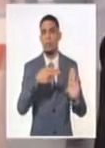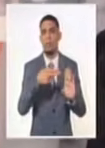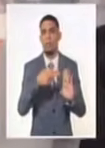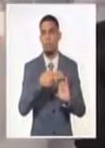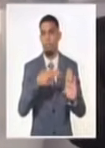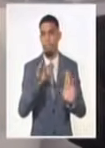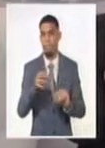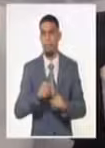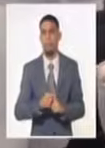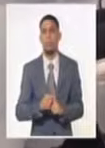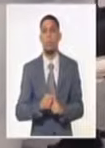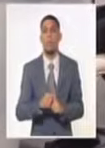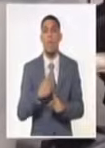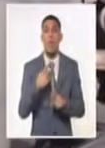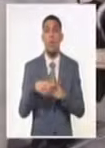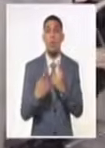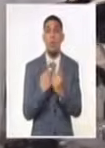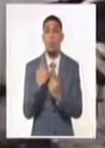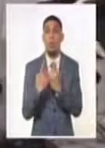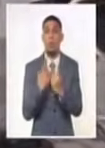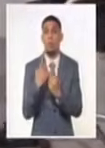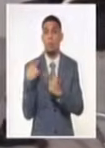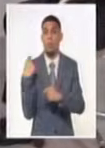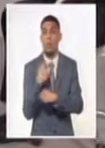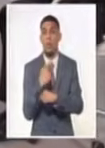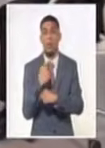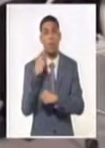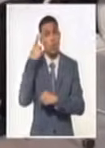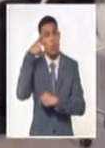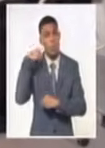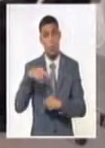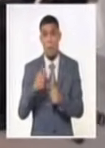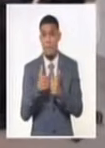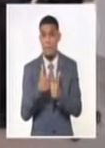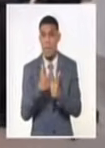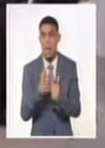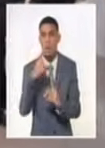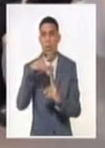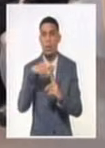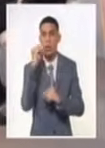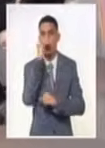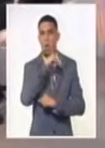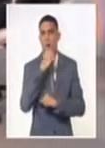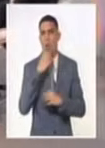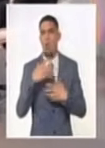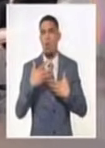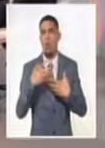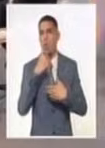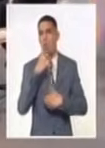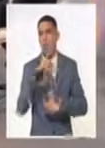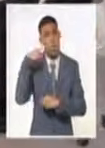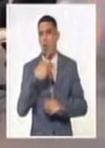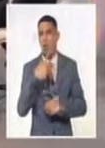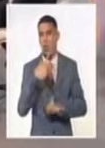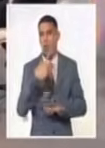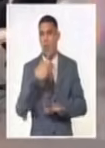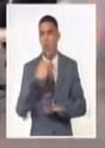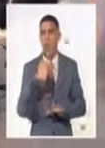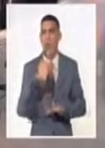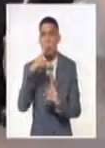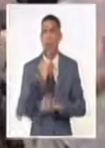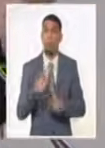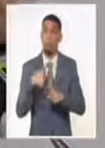TIC. Pero tenemos otros profesores que quizás no tienen toda esa vasta experiencia en la labor docente